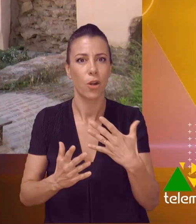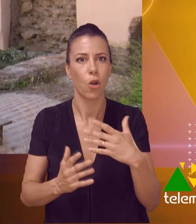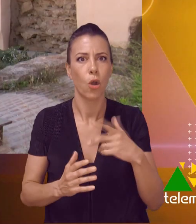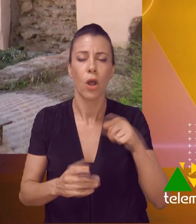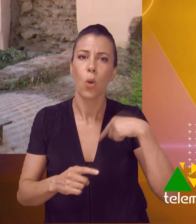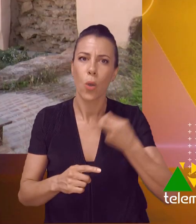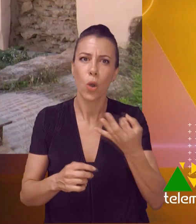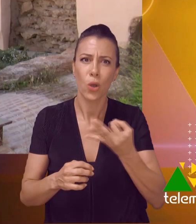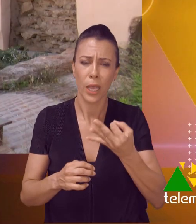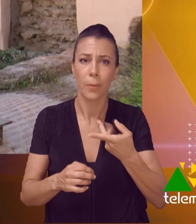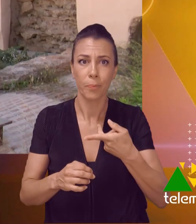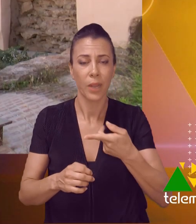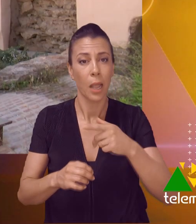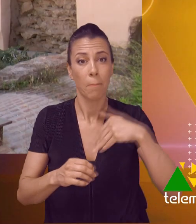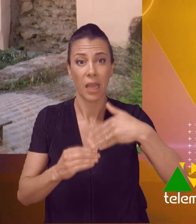lo venden,